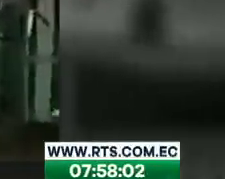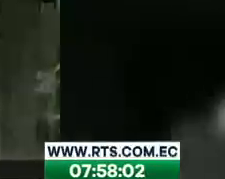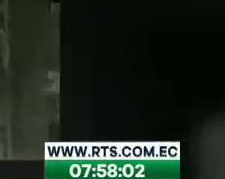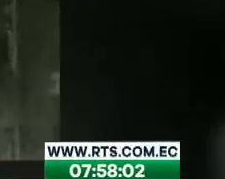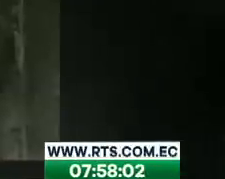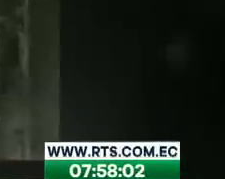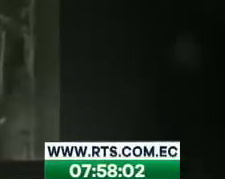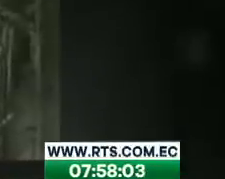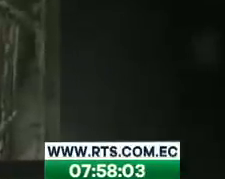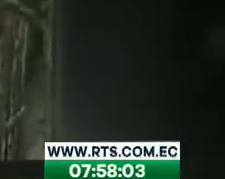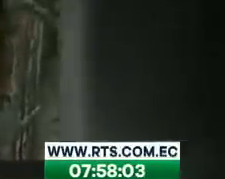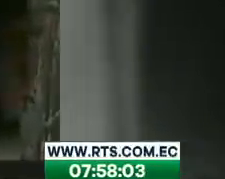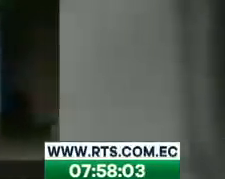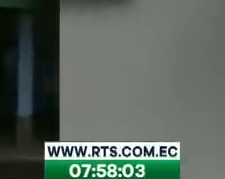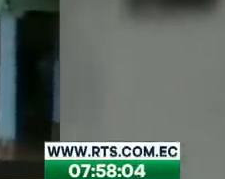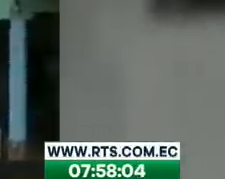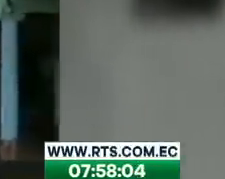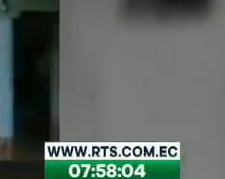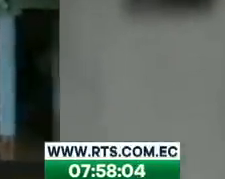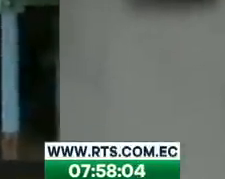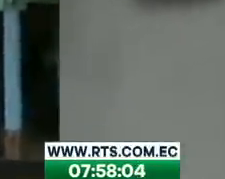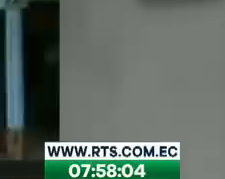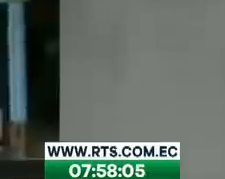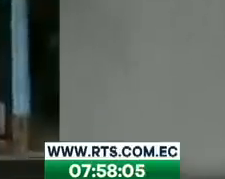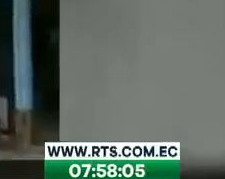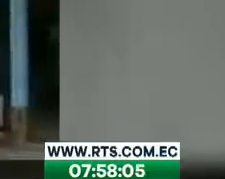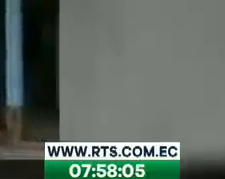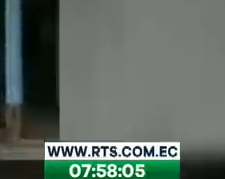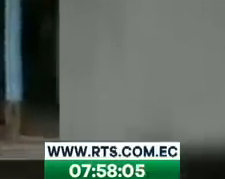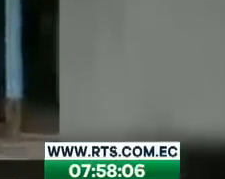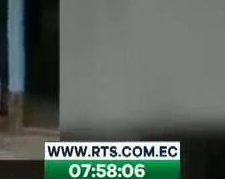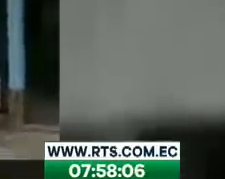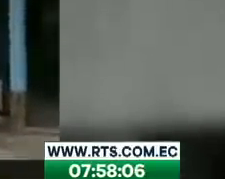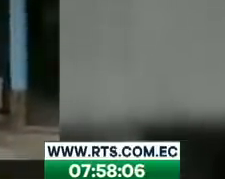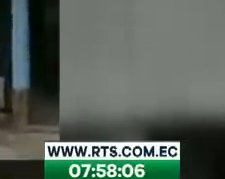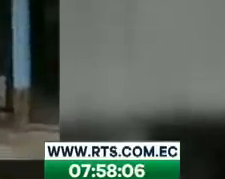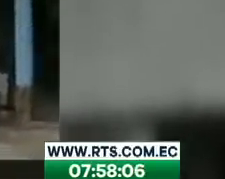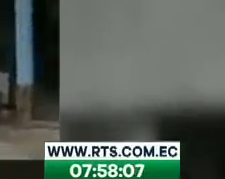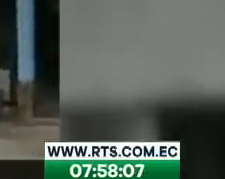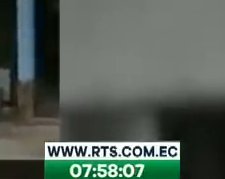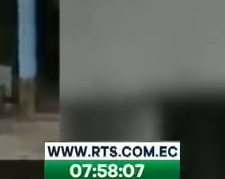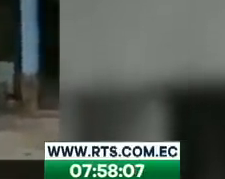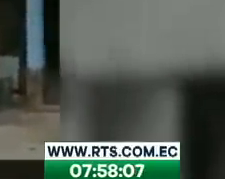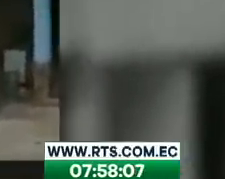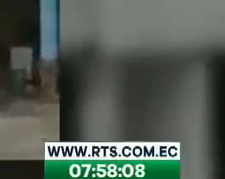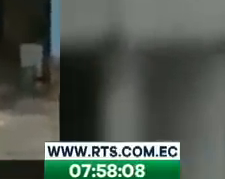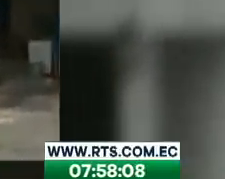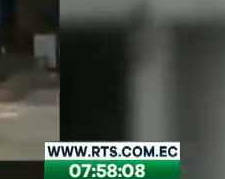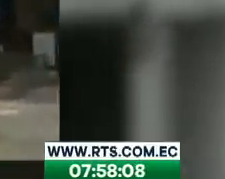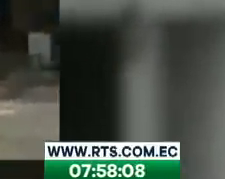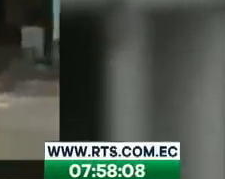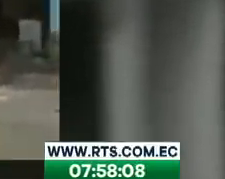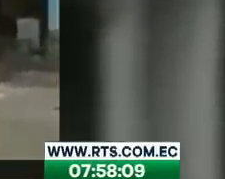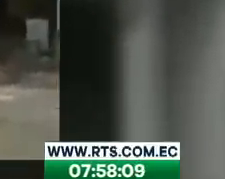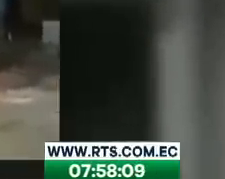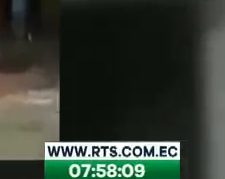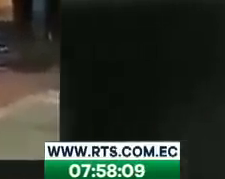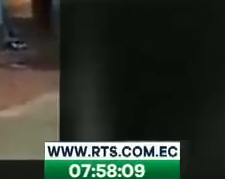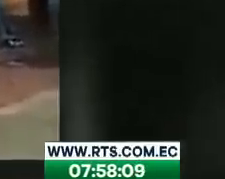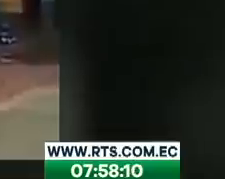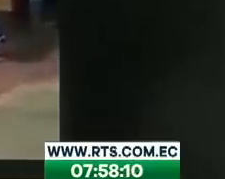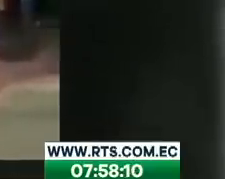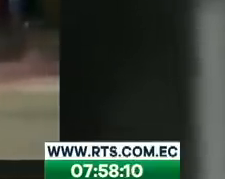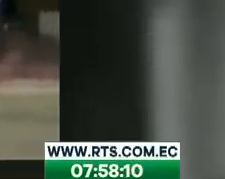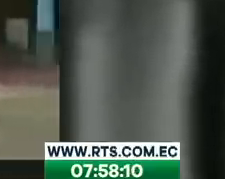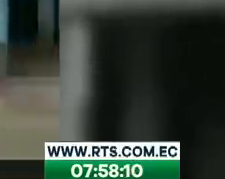pues es madera con cemento entonces es más o es más complicado más complejo lo